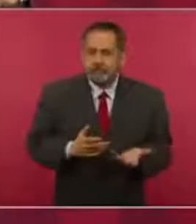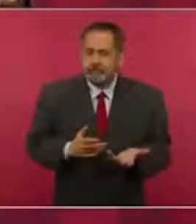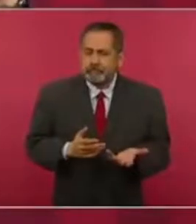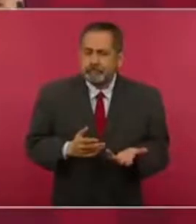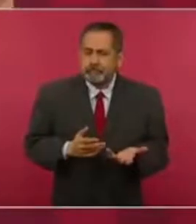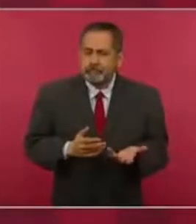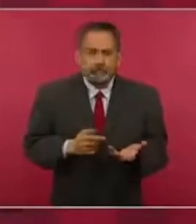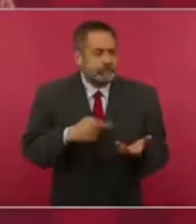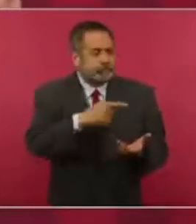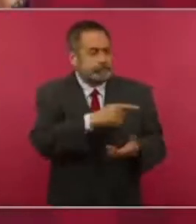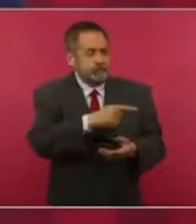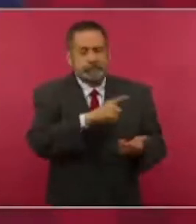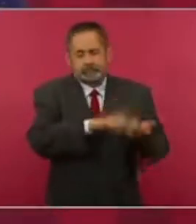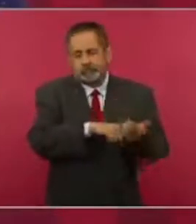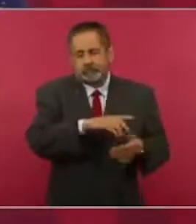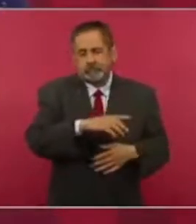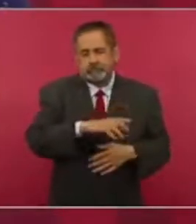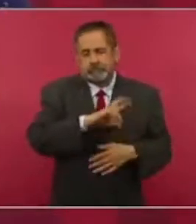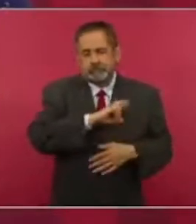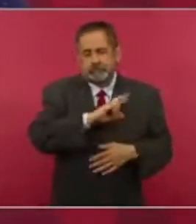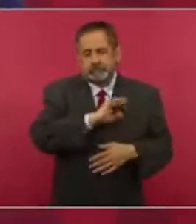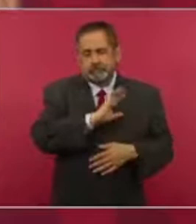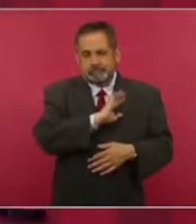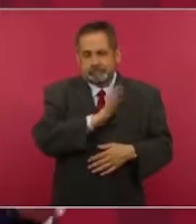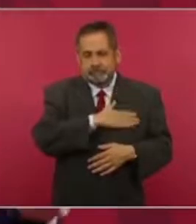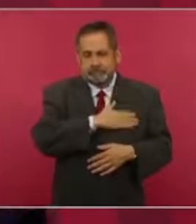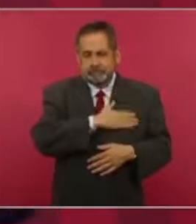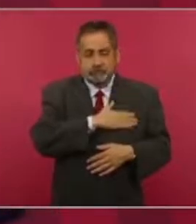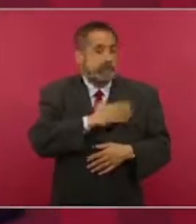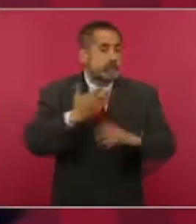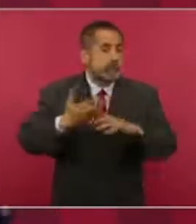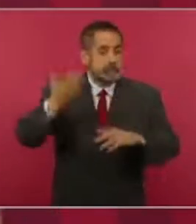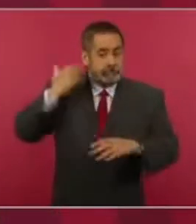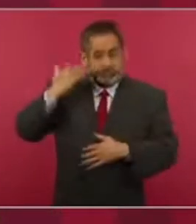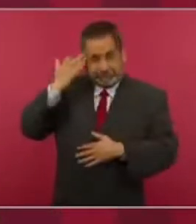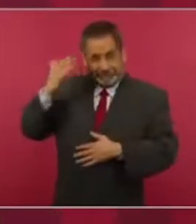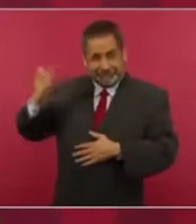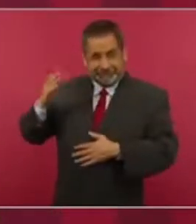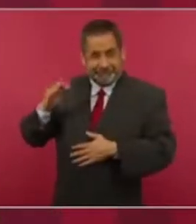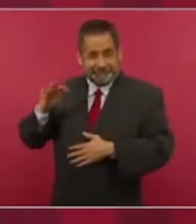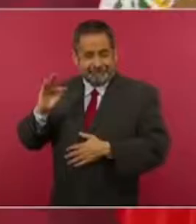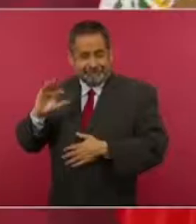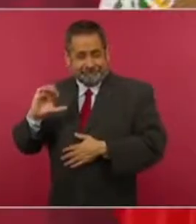particular española más beneficiada